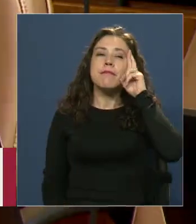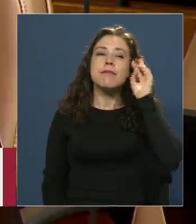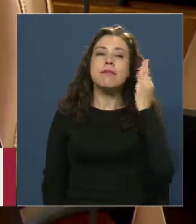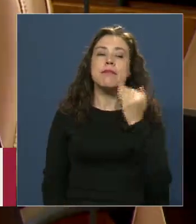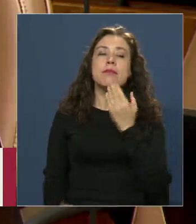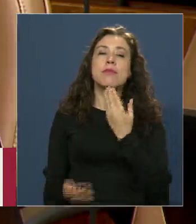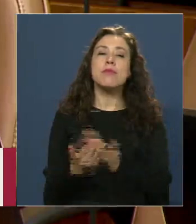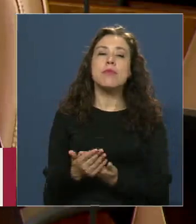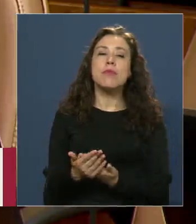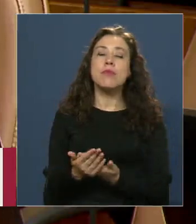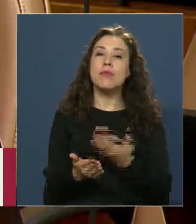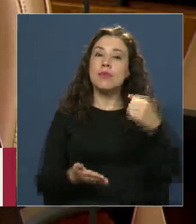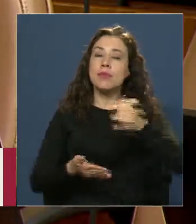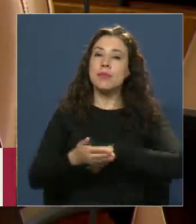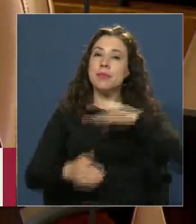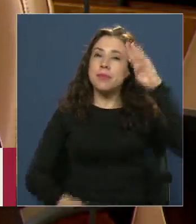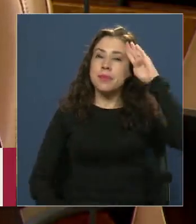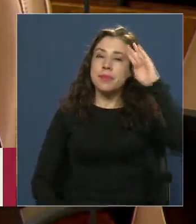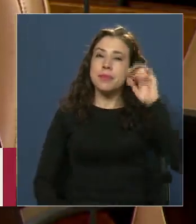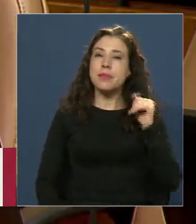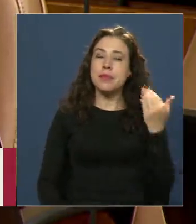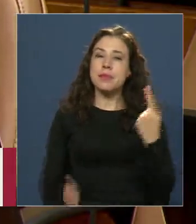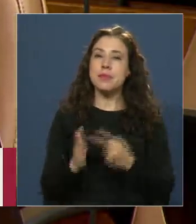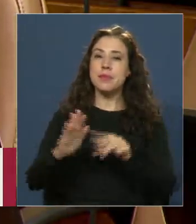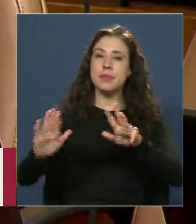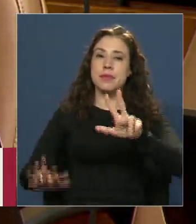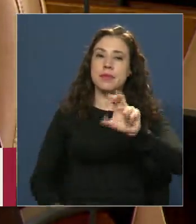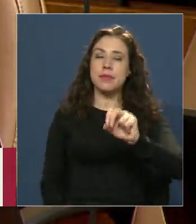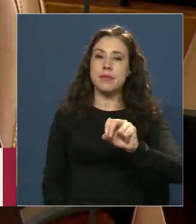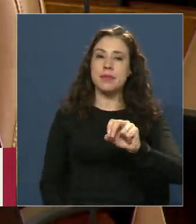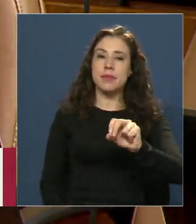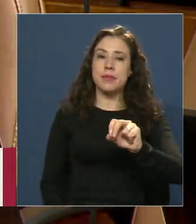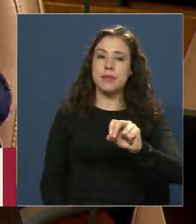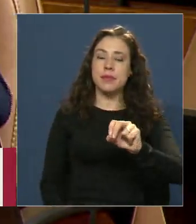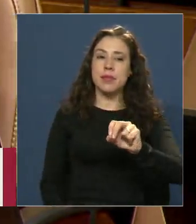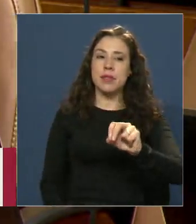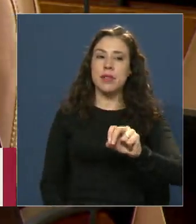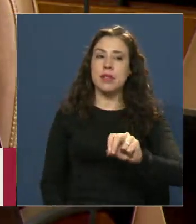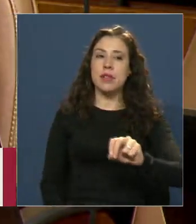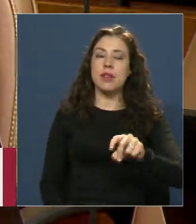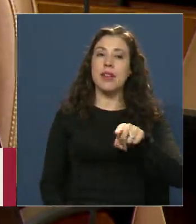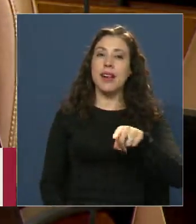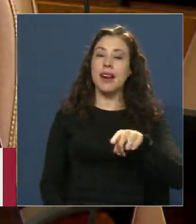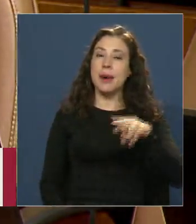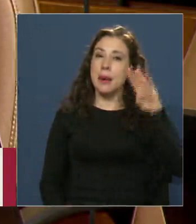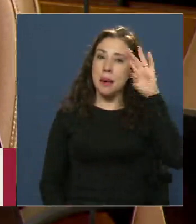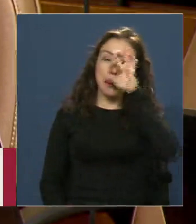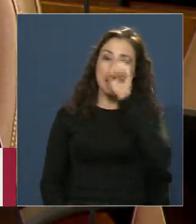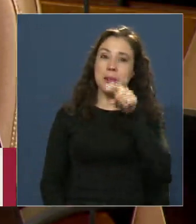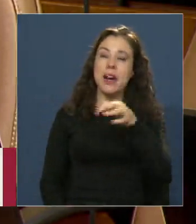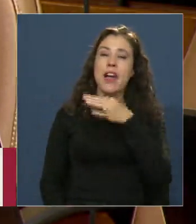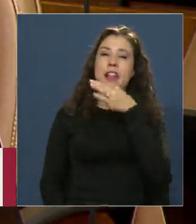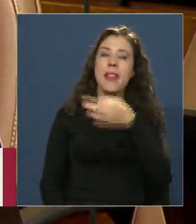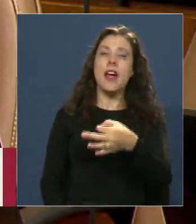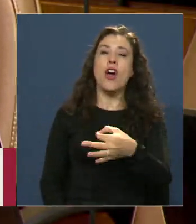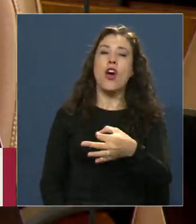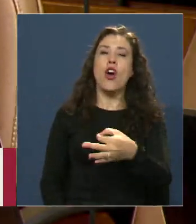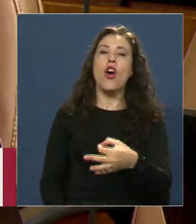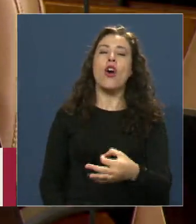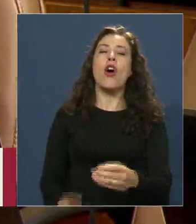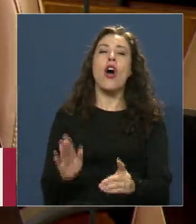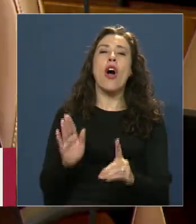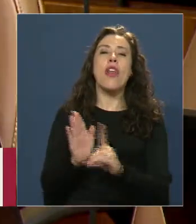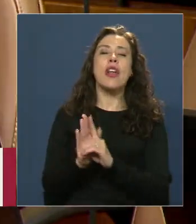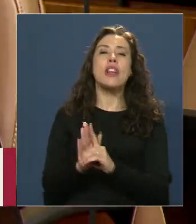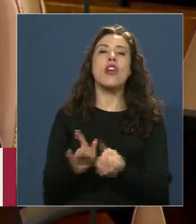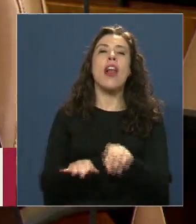cuando en los tiempos de dictadura, ya en la época del 80, el dictador sacó un bando, un decreto donde se terminaba